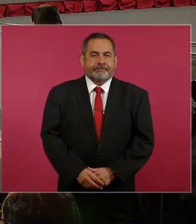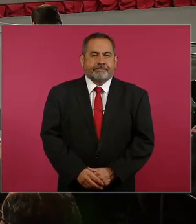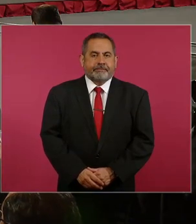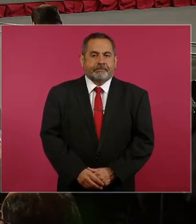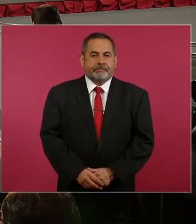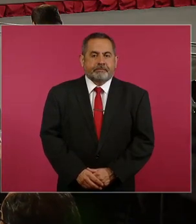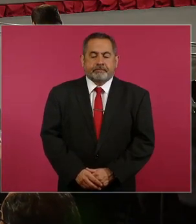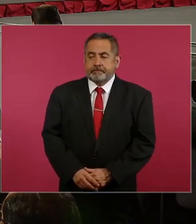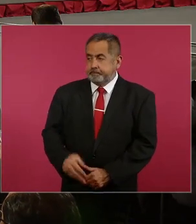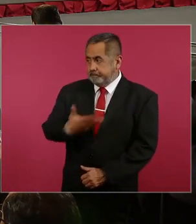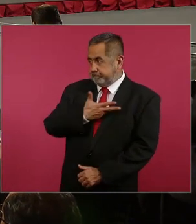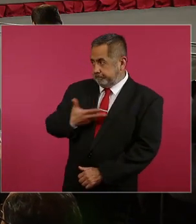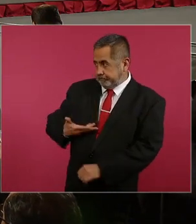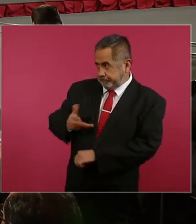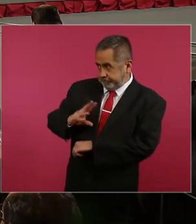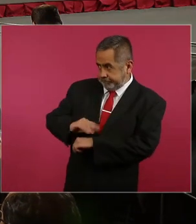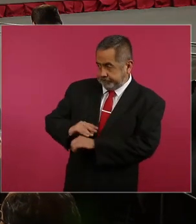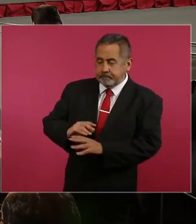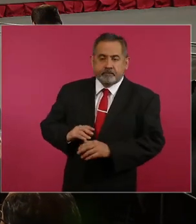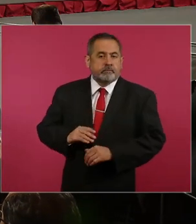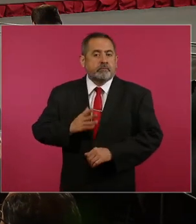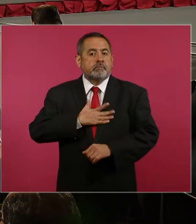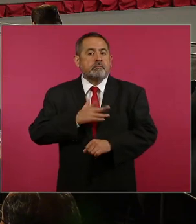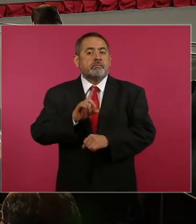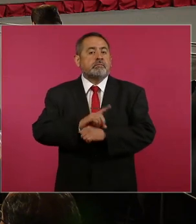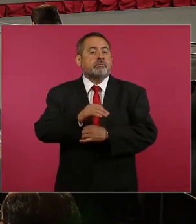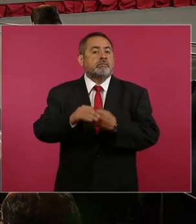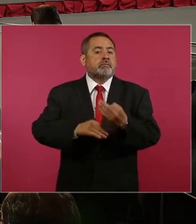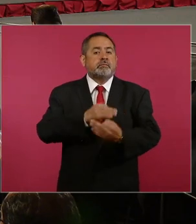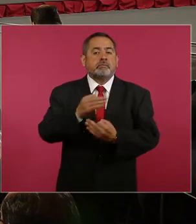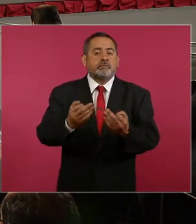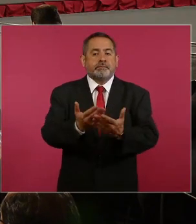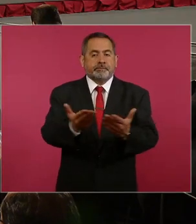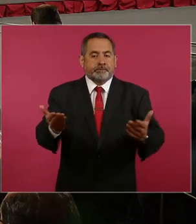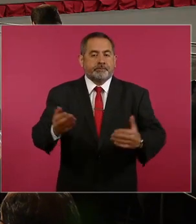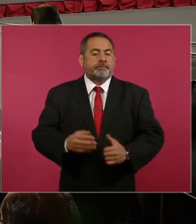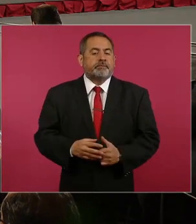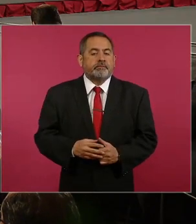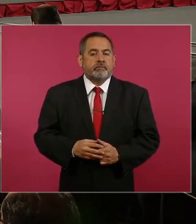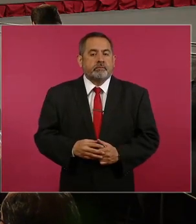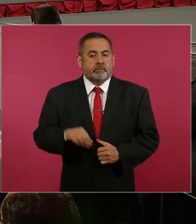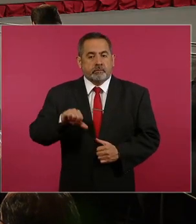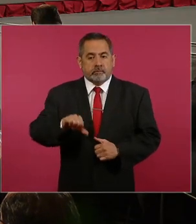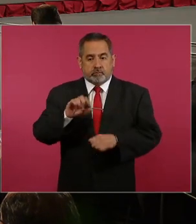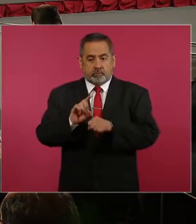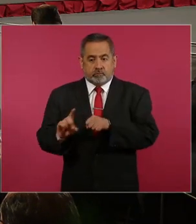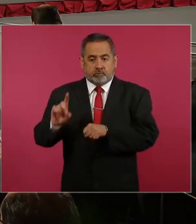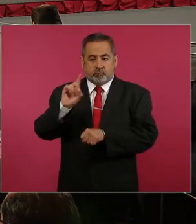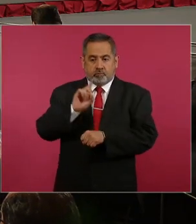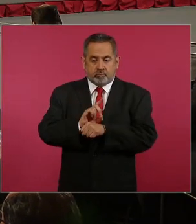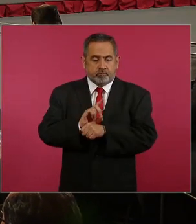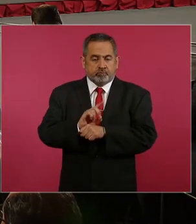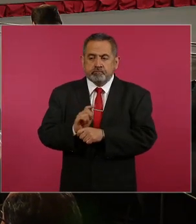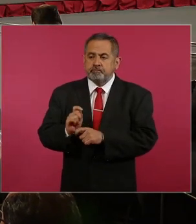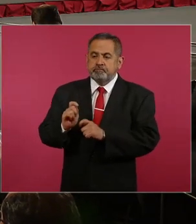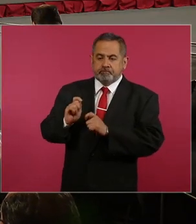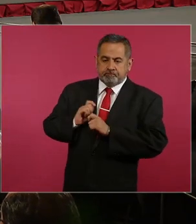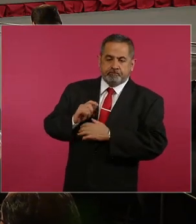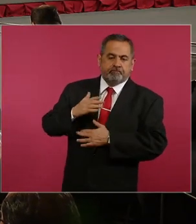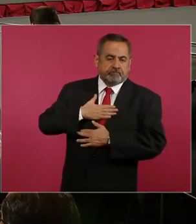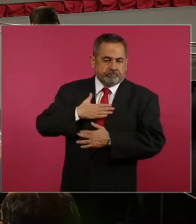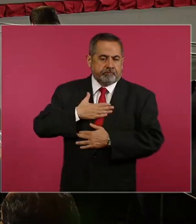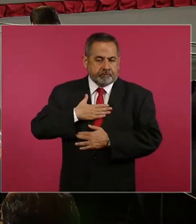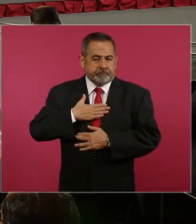Con su permiso, presidente. Buenos días a todas y a todos. El día de hoy nos corresponde, como